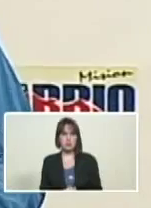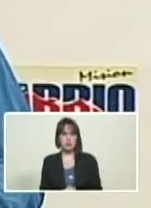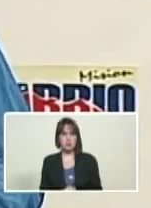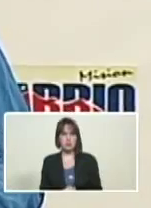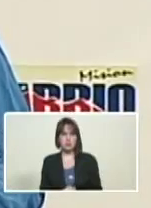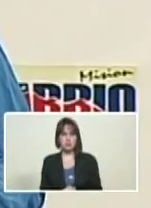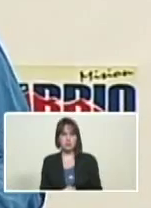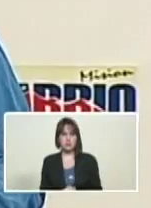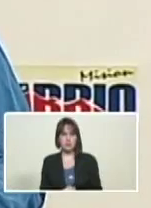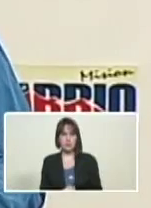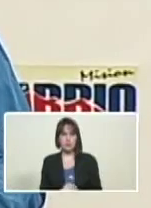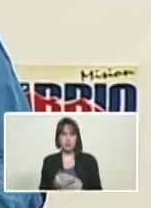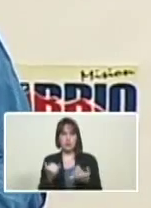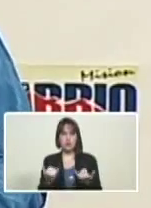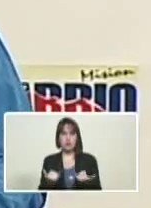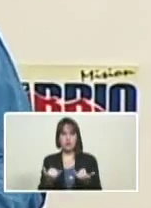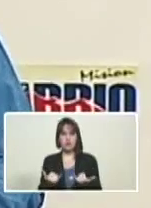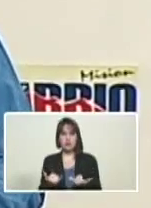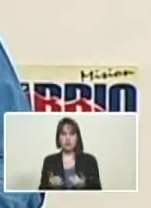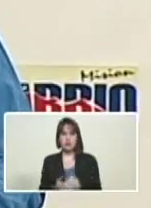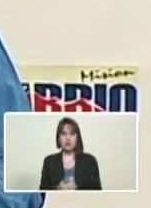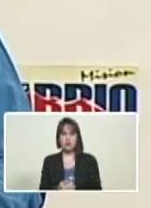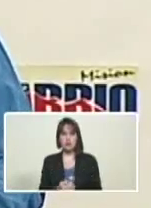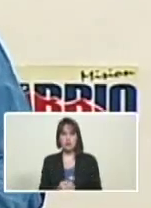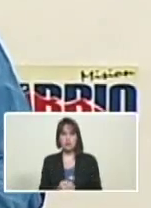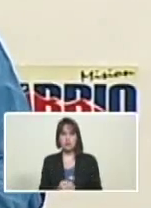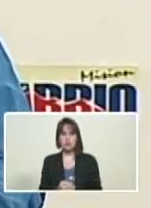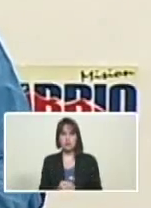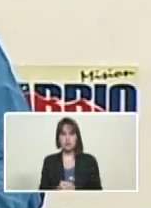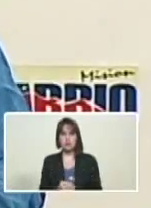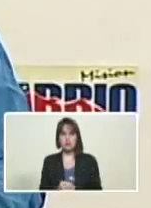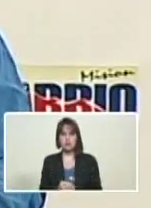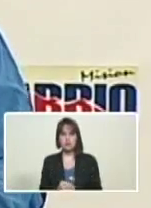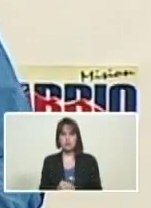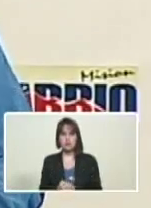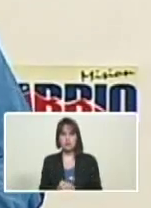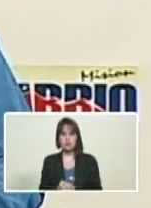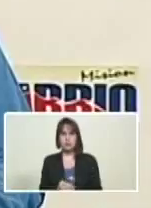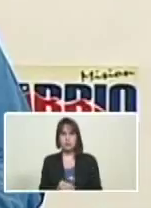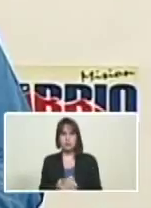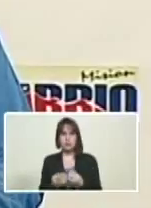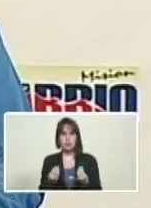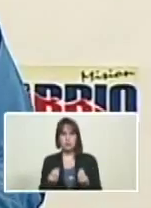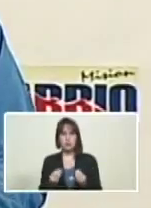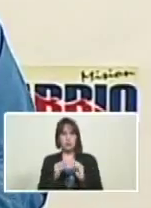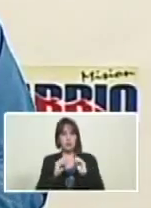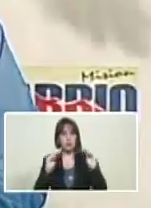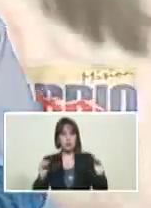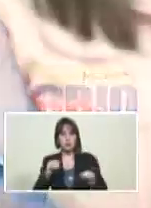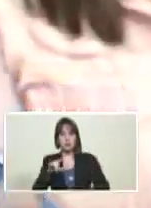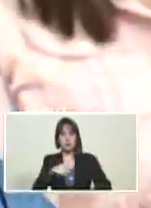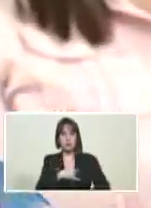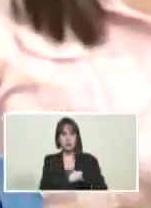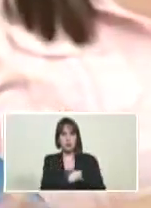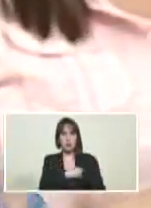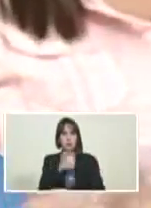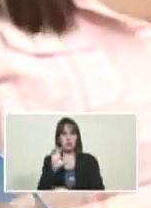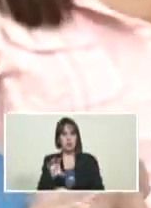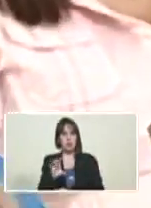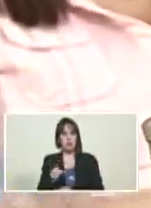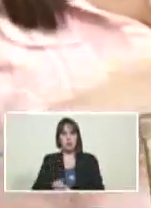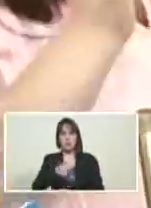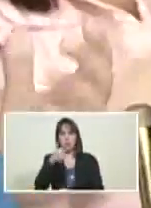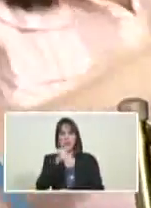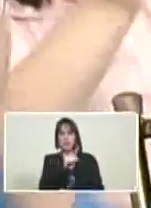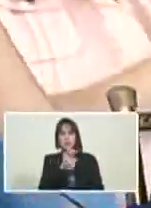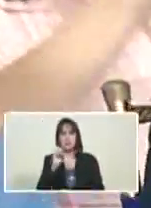el Estado les financia su educación en las universidades nacionales autónomas del país. Serían más de 100.000